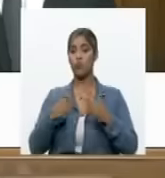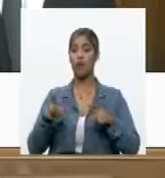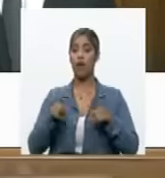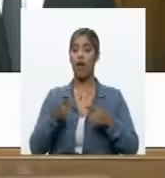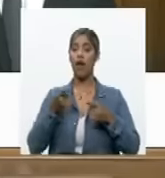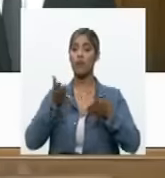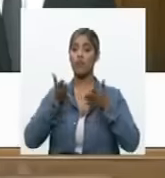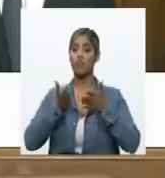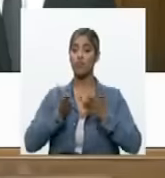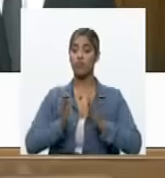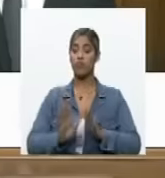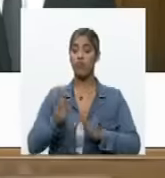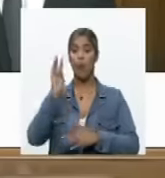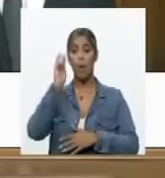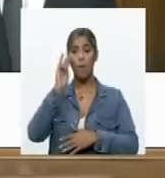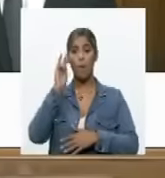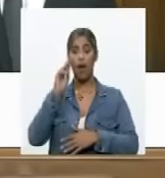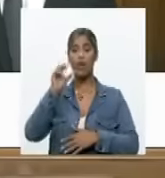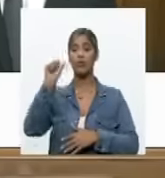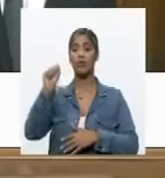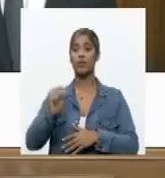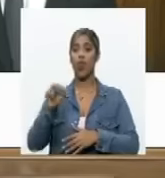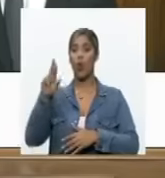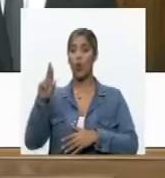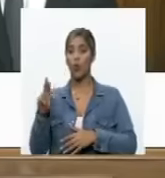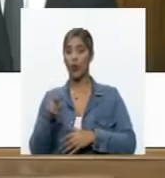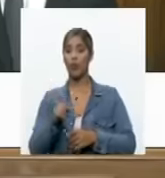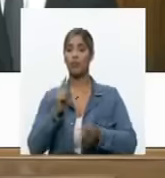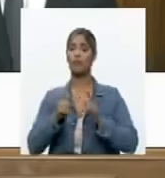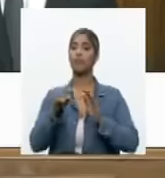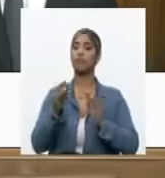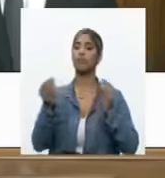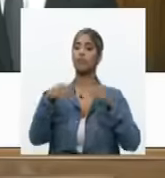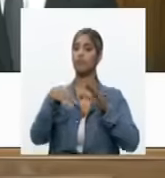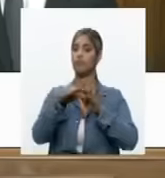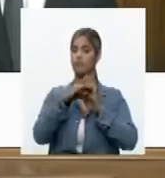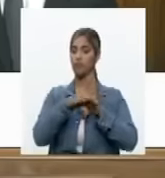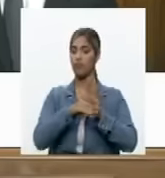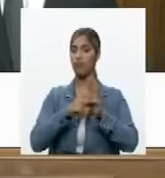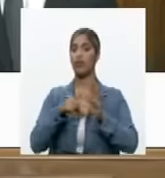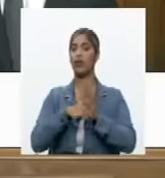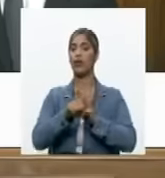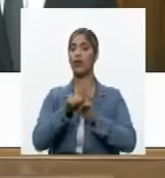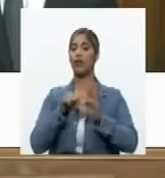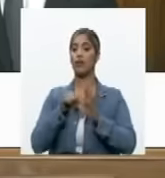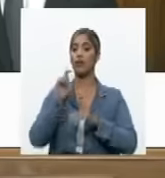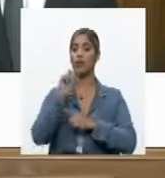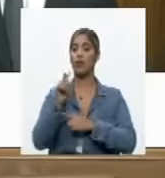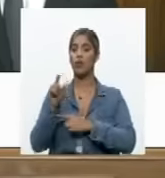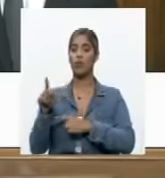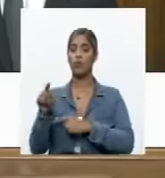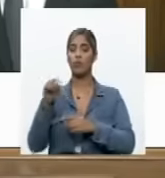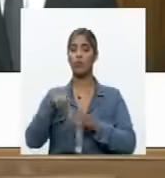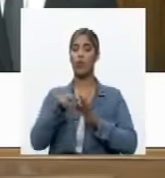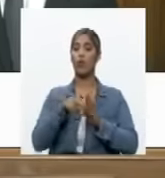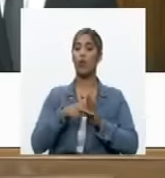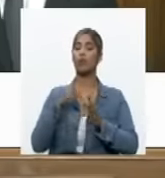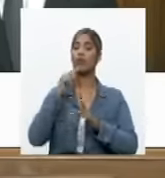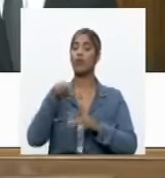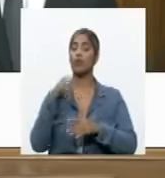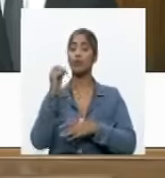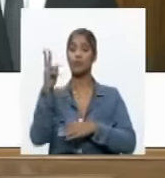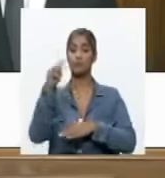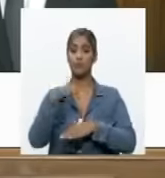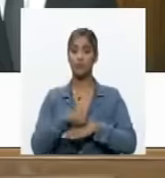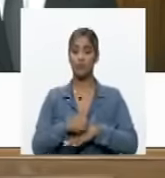del natalicio del maestro Simón Rodríguez, de acuerdo con lo establecido en el artículo 111 del Reglamento Interior y de Debates de la